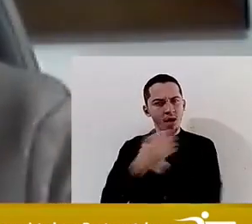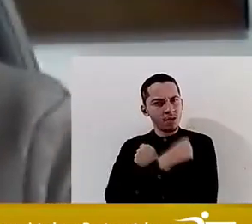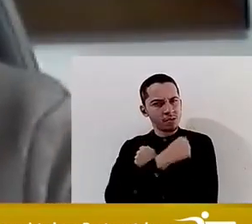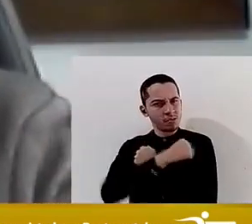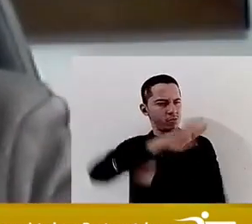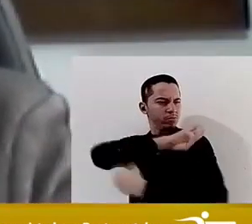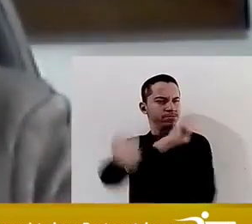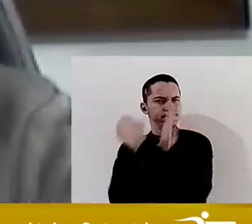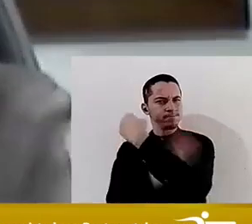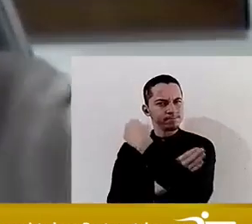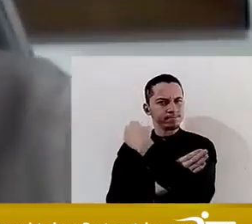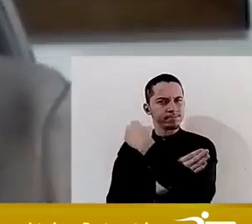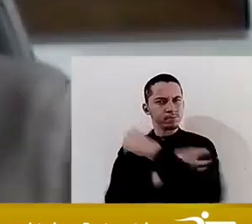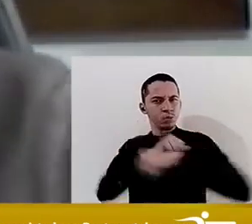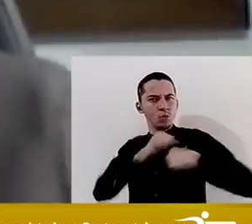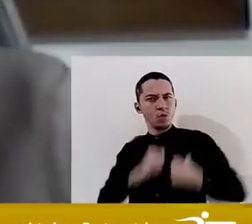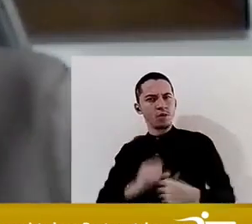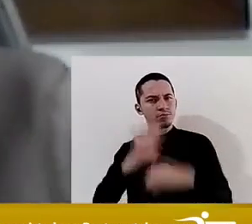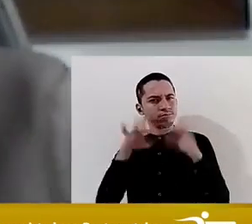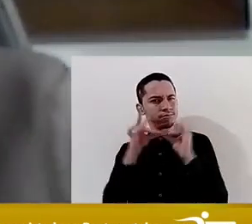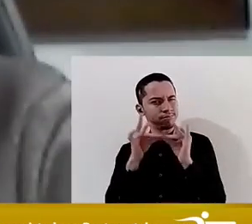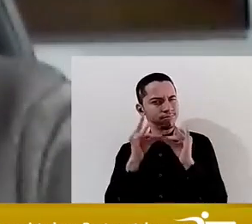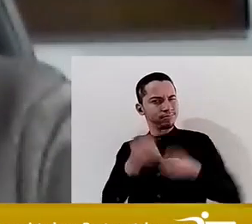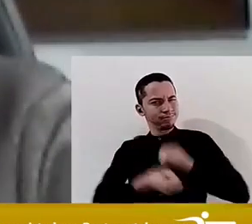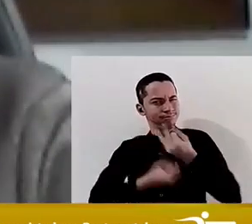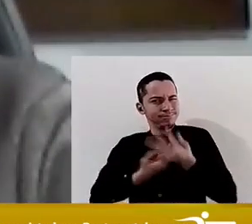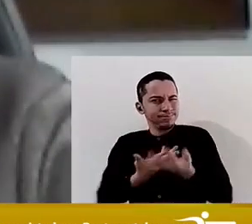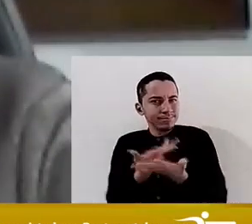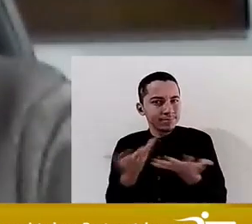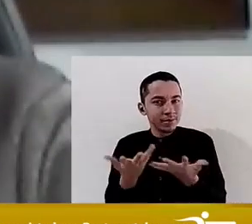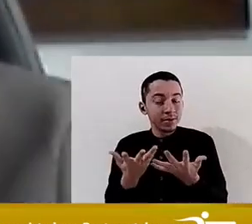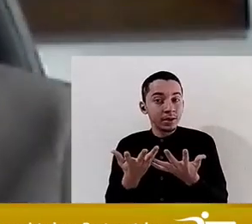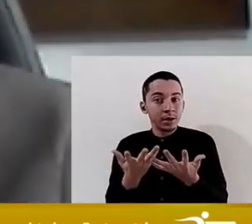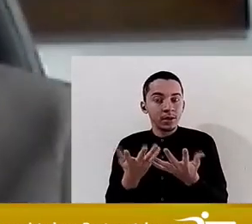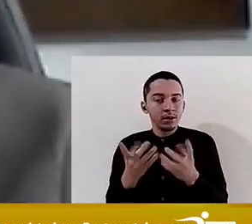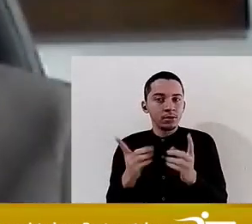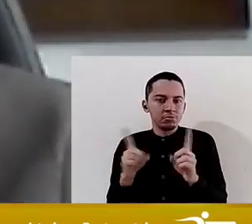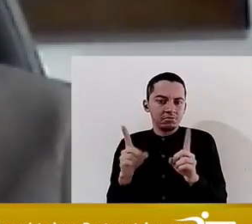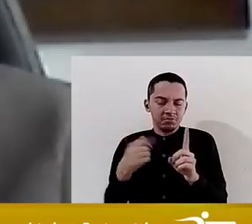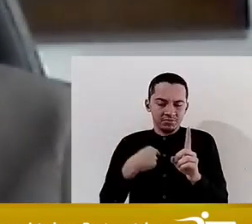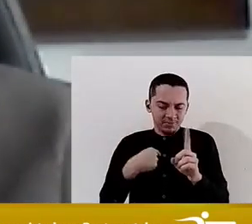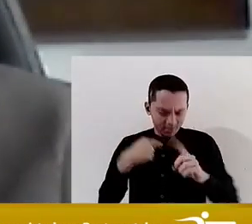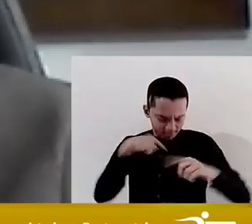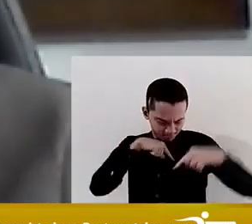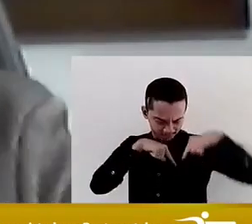corazón puro. Si todas estas malezas y todas estas